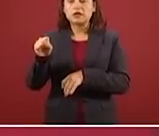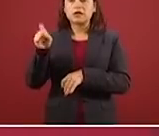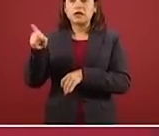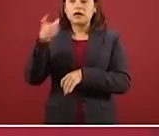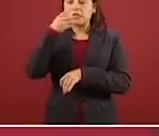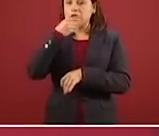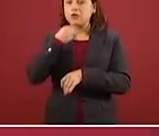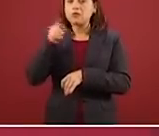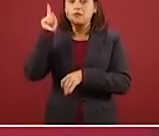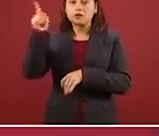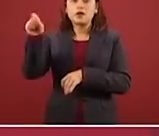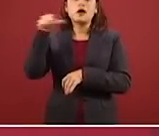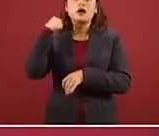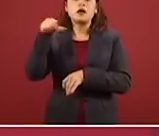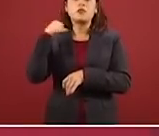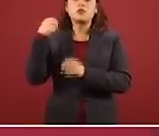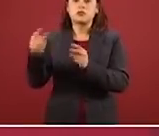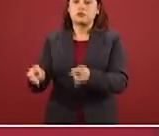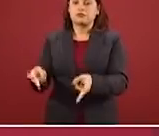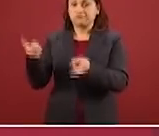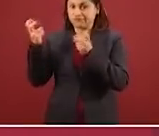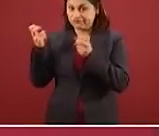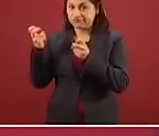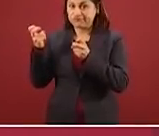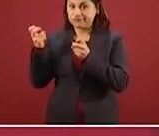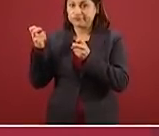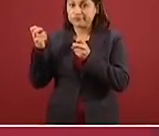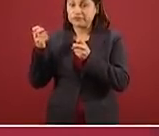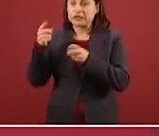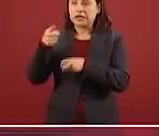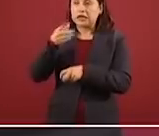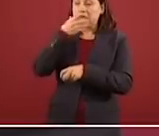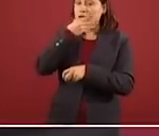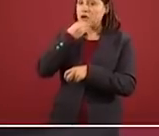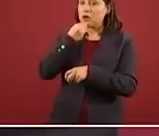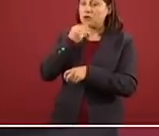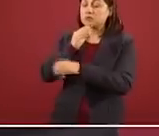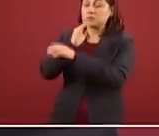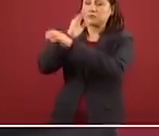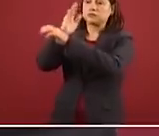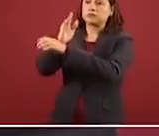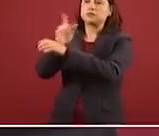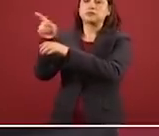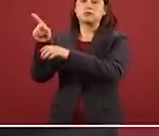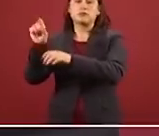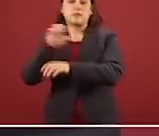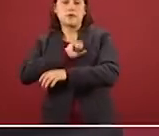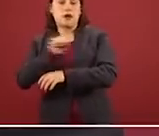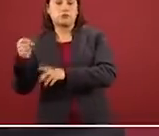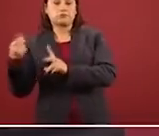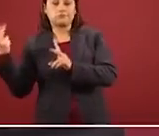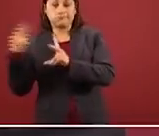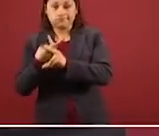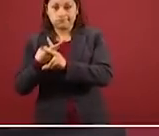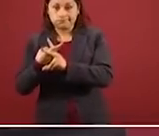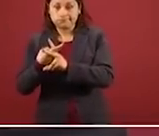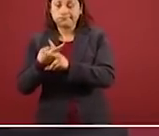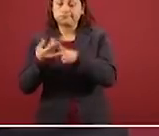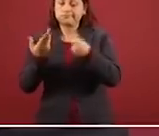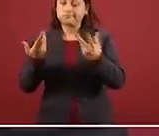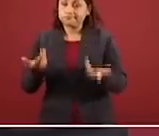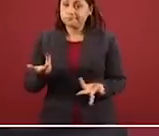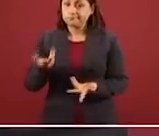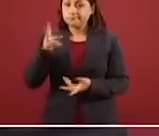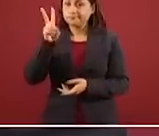Acapulco. Tengo la información que se defendió y lo asesinaron. Y pues fue